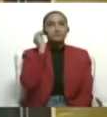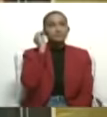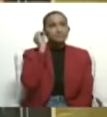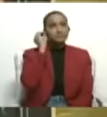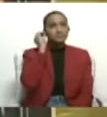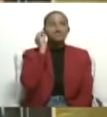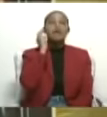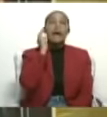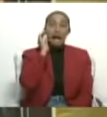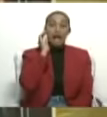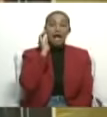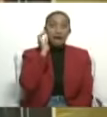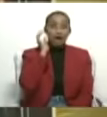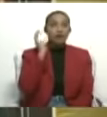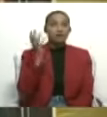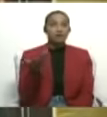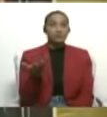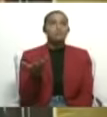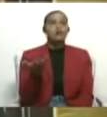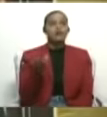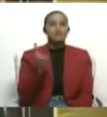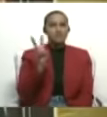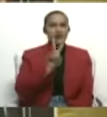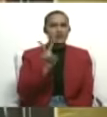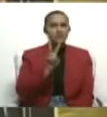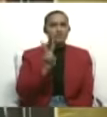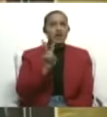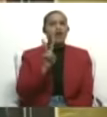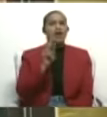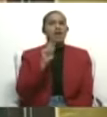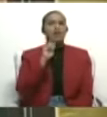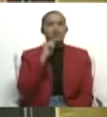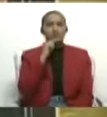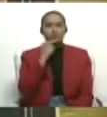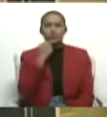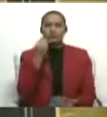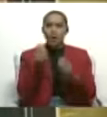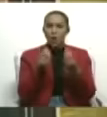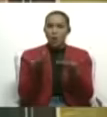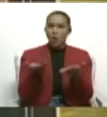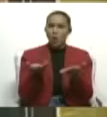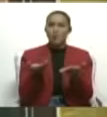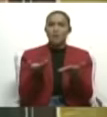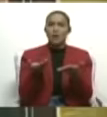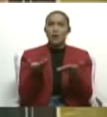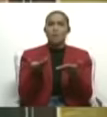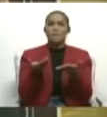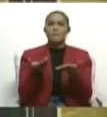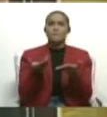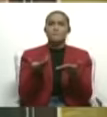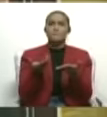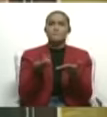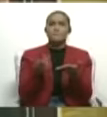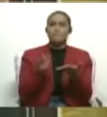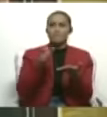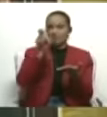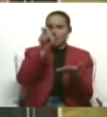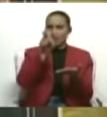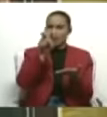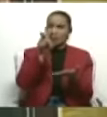Venezuela y Guayana sobre Esequiba, hablando de la inadmisibilidad de injerencia interna en los asuntos